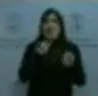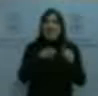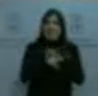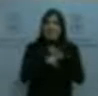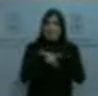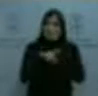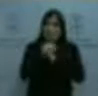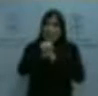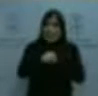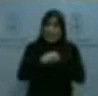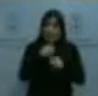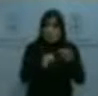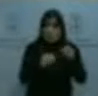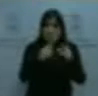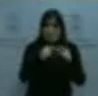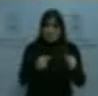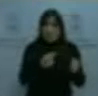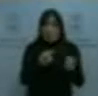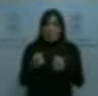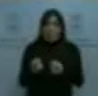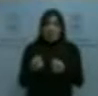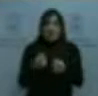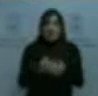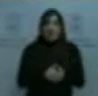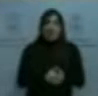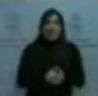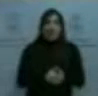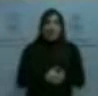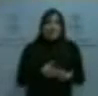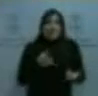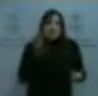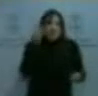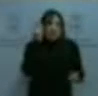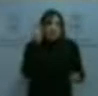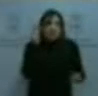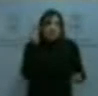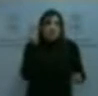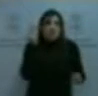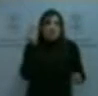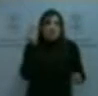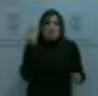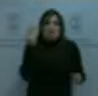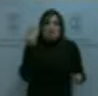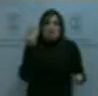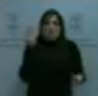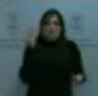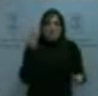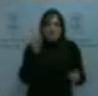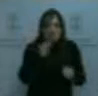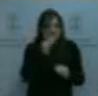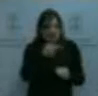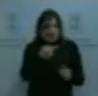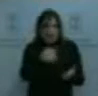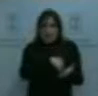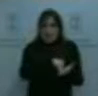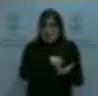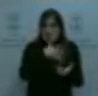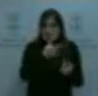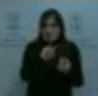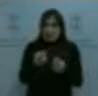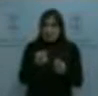digo con todo el cariño, que en este sentido se ha quedado corta, ¿no? Creo que el concepto por el que se hacía la interpelación es mucho más